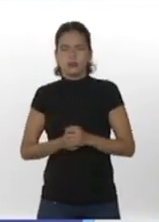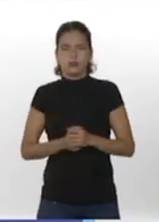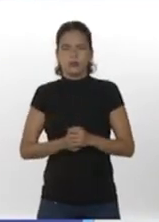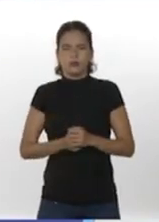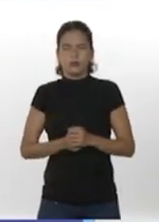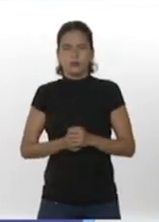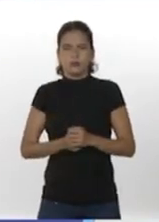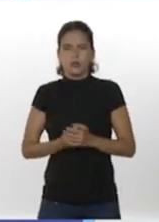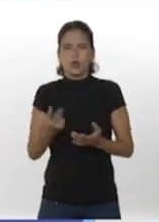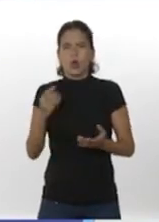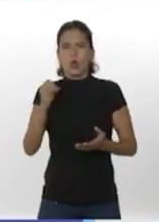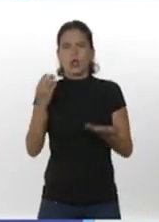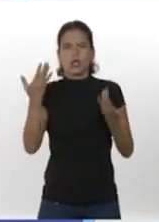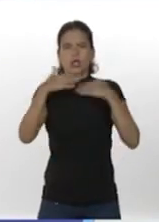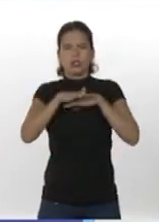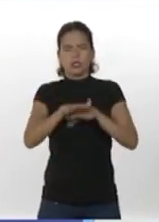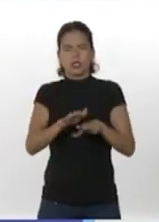la integración de